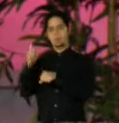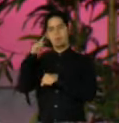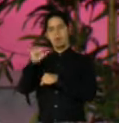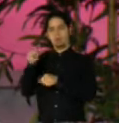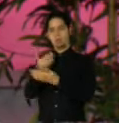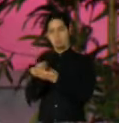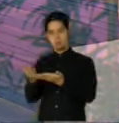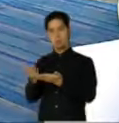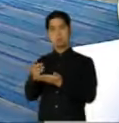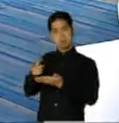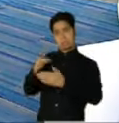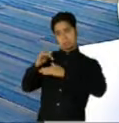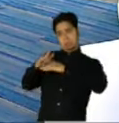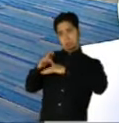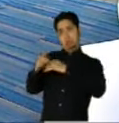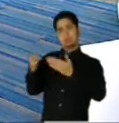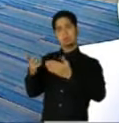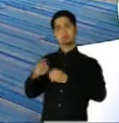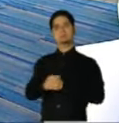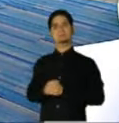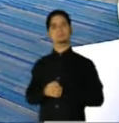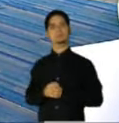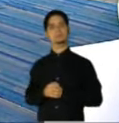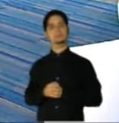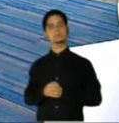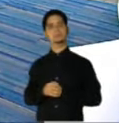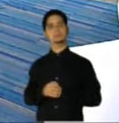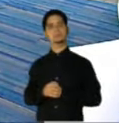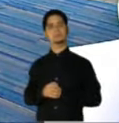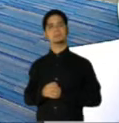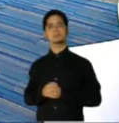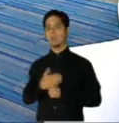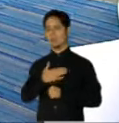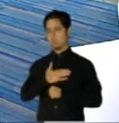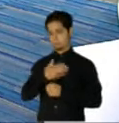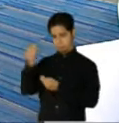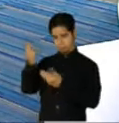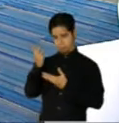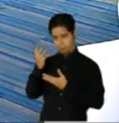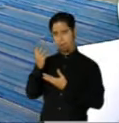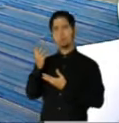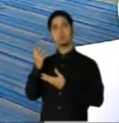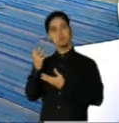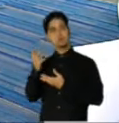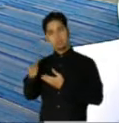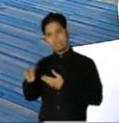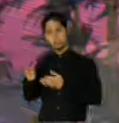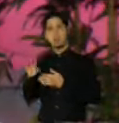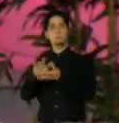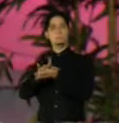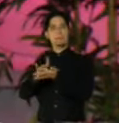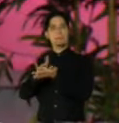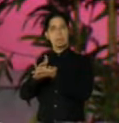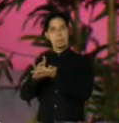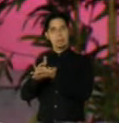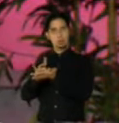medicamentos que están disponibles, la información que yo tengo es que se han distribuido, se han recetado